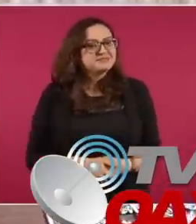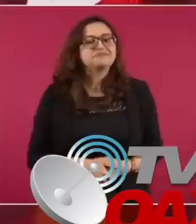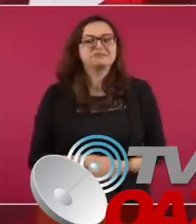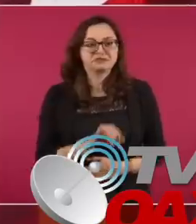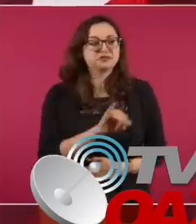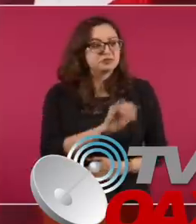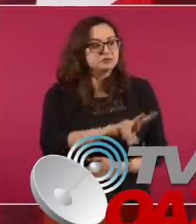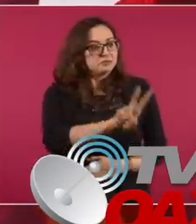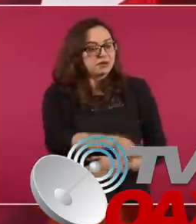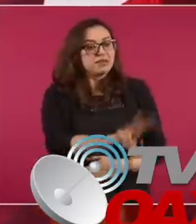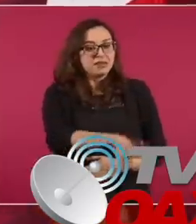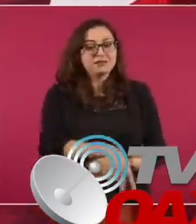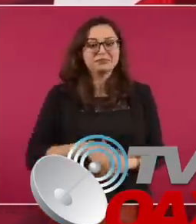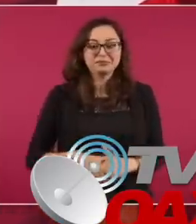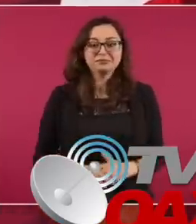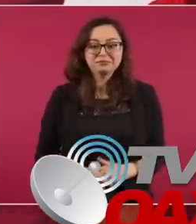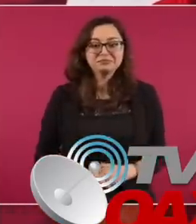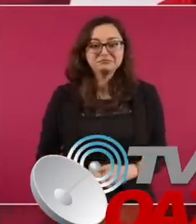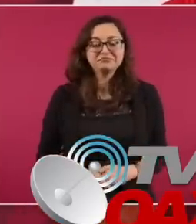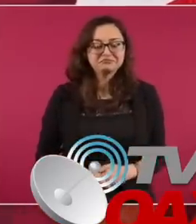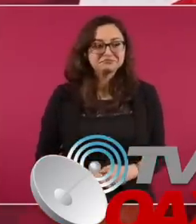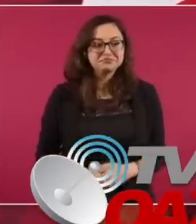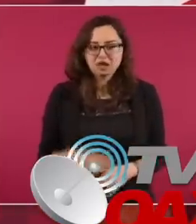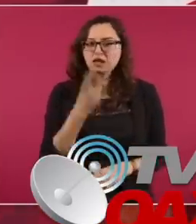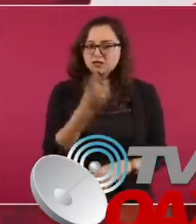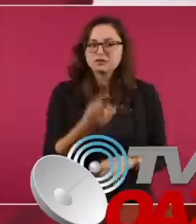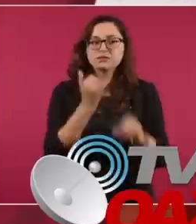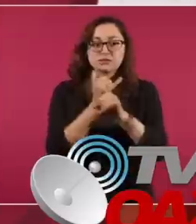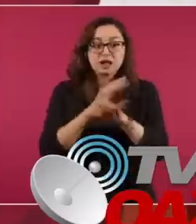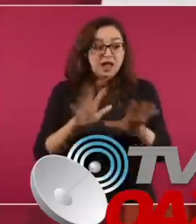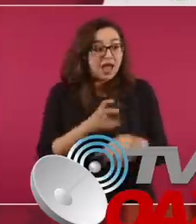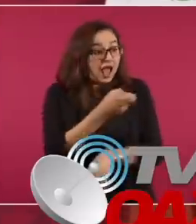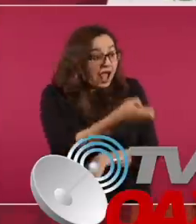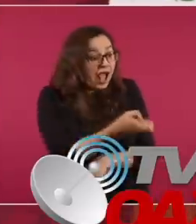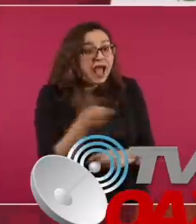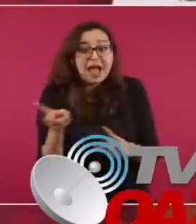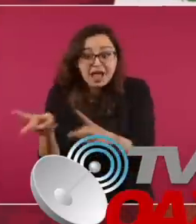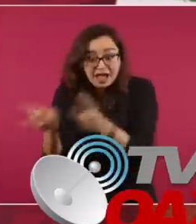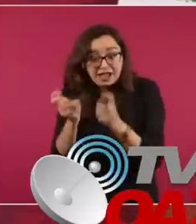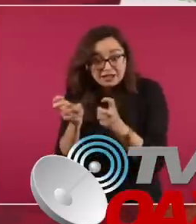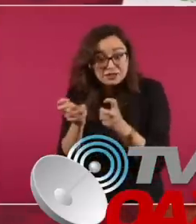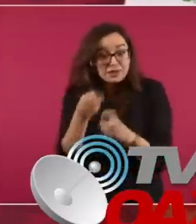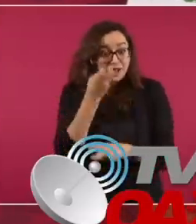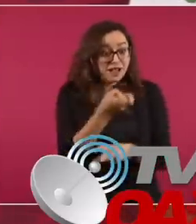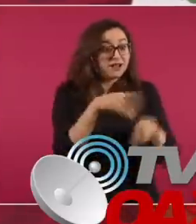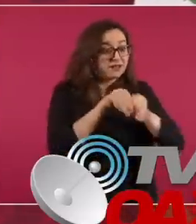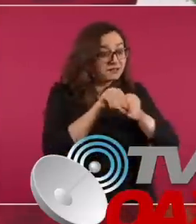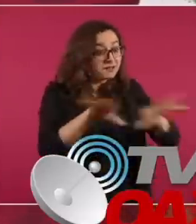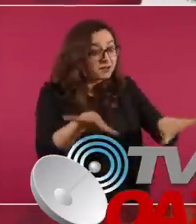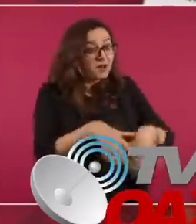es cierto sí Ah de ahí salió sí